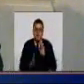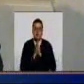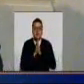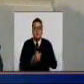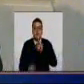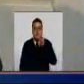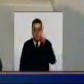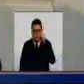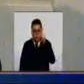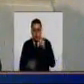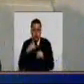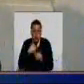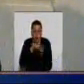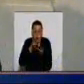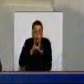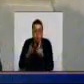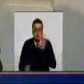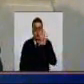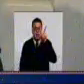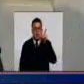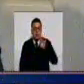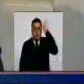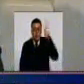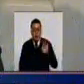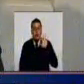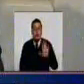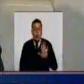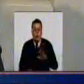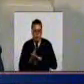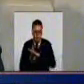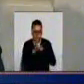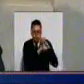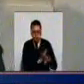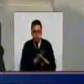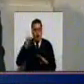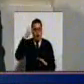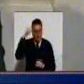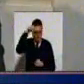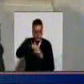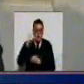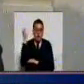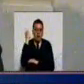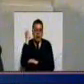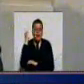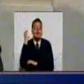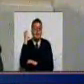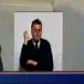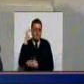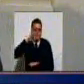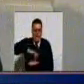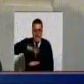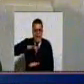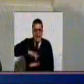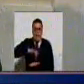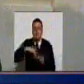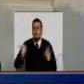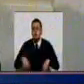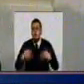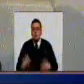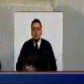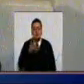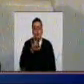hubiera metido a comprar el 57% de las acciones del gobierno nacional, todo con deuda, ese endeudamiento se le hubiera